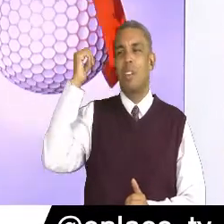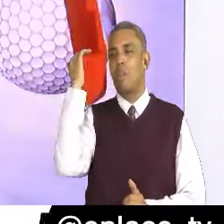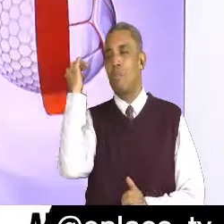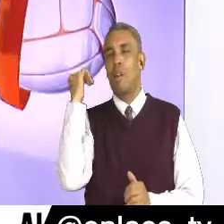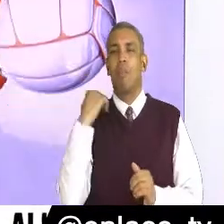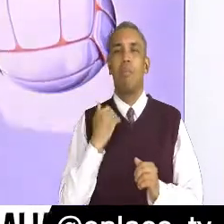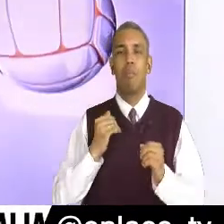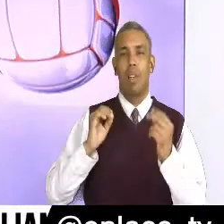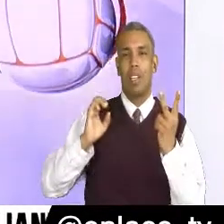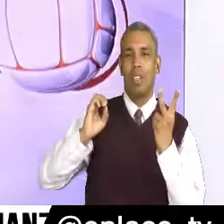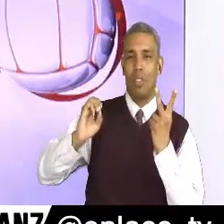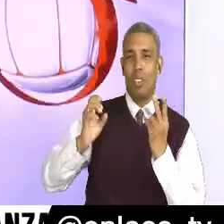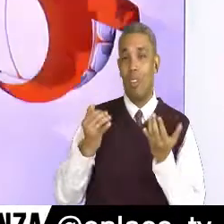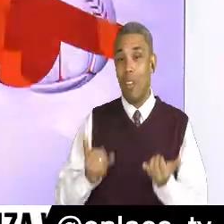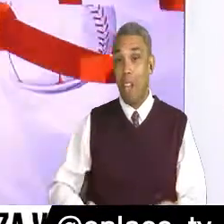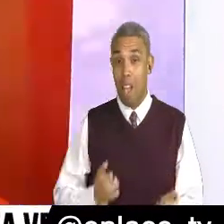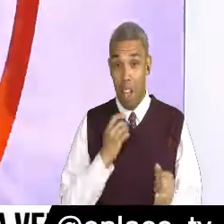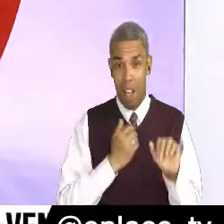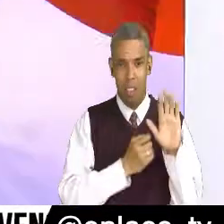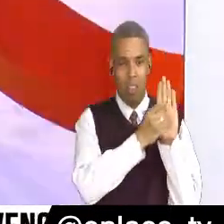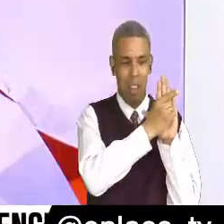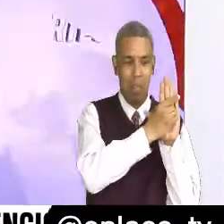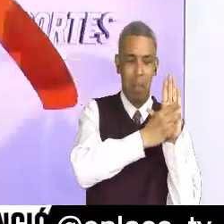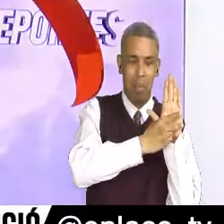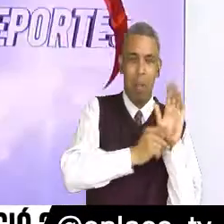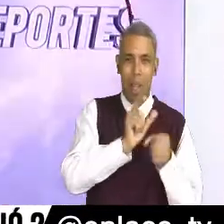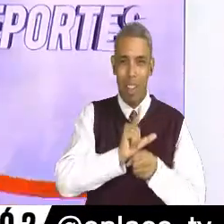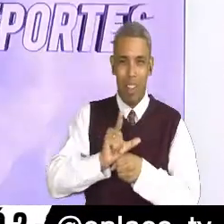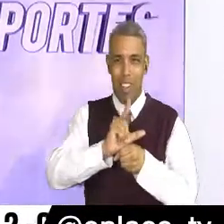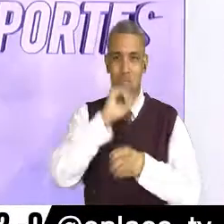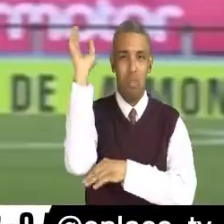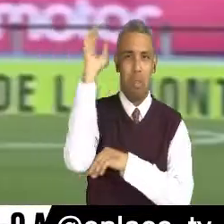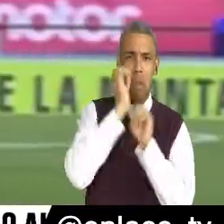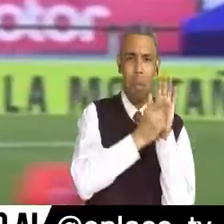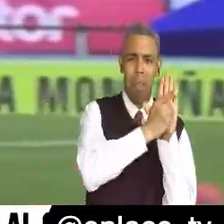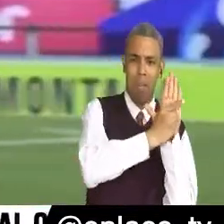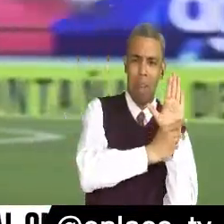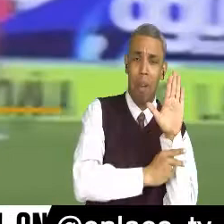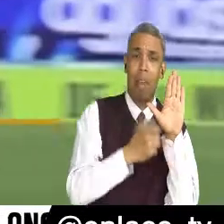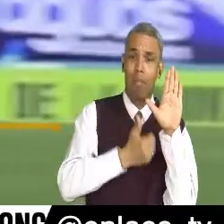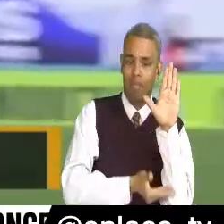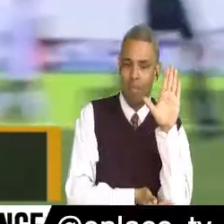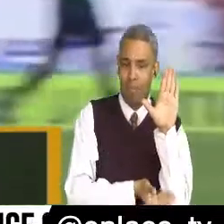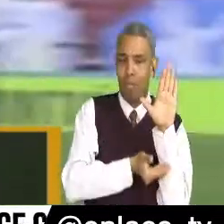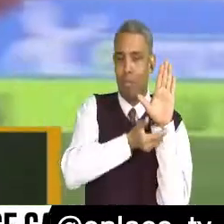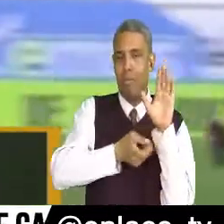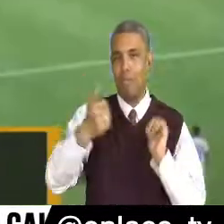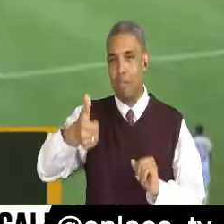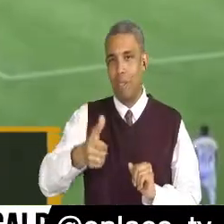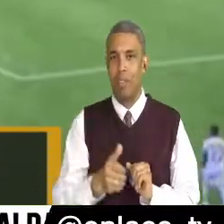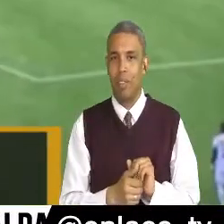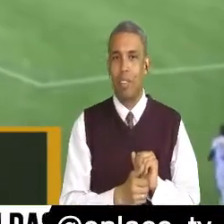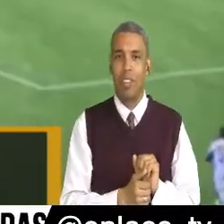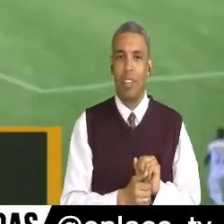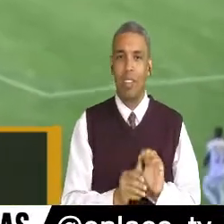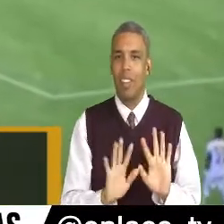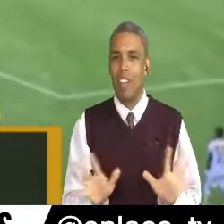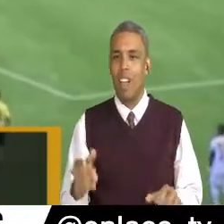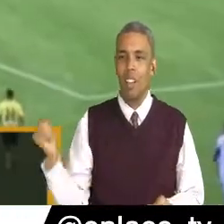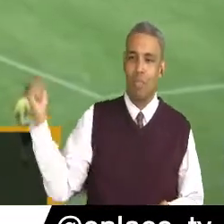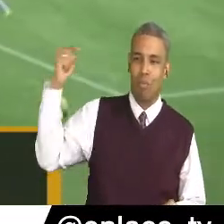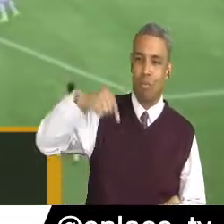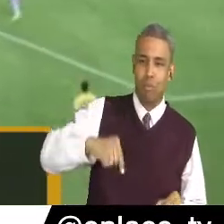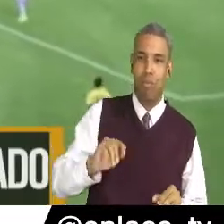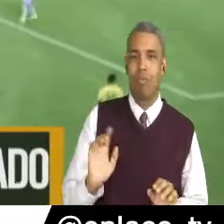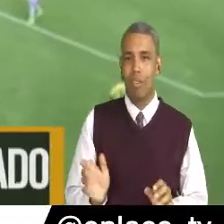entre los 8 mejores equipos del fútbol profesional colombiano. La máquina amarilla regresó a casa luego del triunfo ante